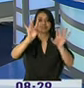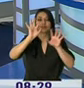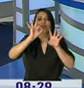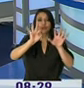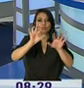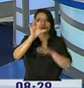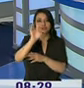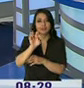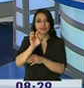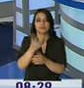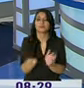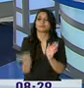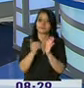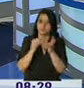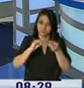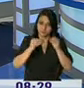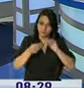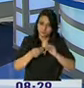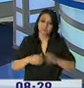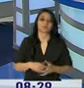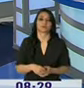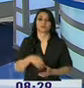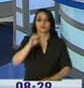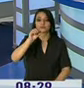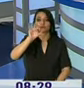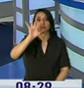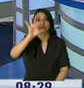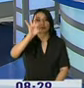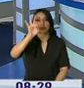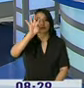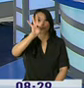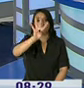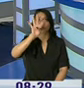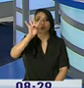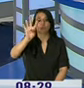099-44-37-830. Les repetimos el número. Este es el